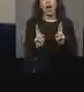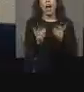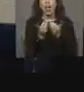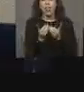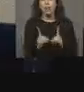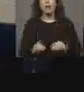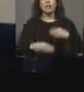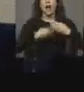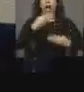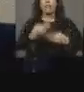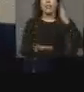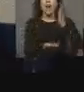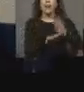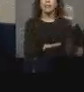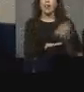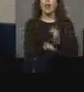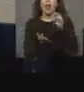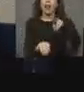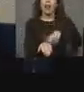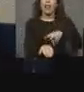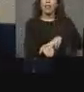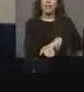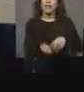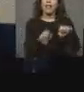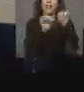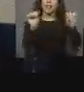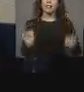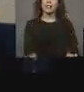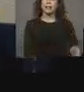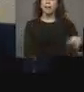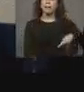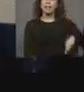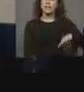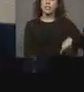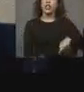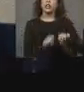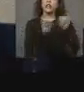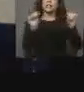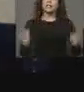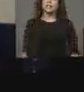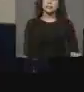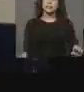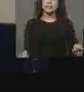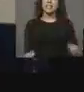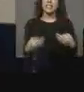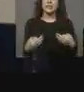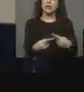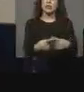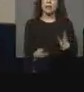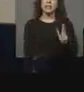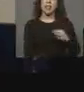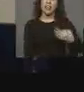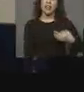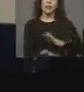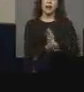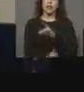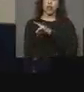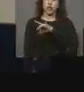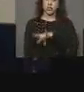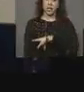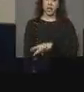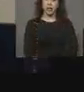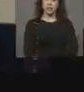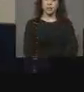avance hasta tener efectivamente sistemas de pensiones, sistemas de seguridad social más dignos para todos los chilenos.